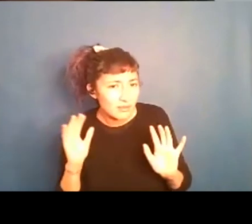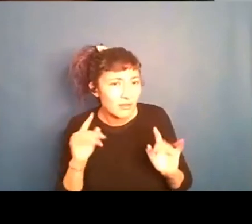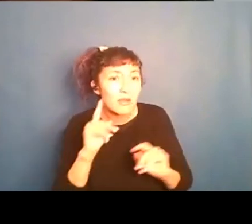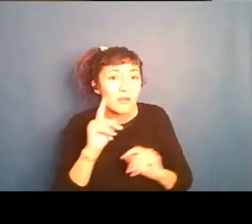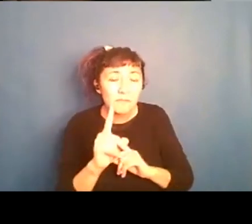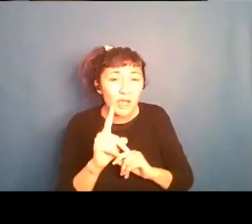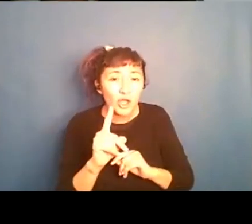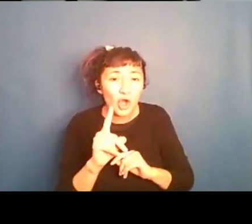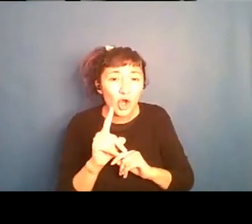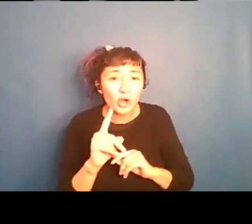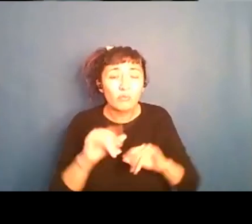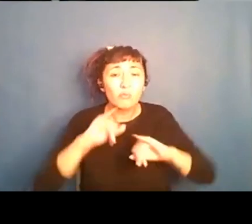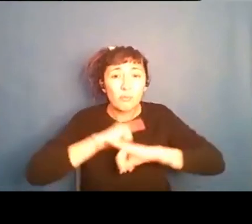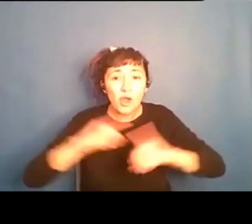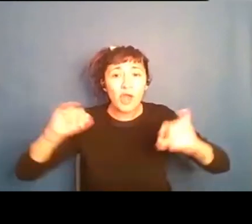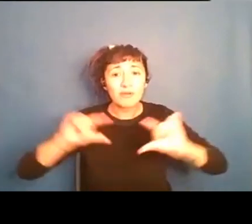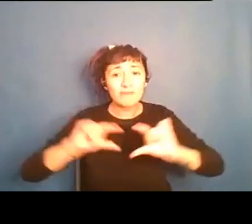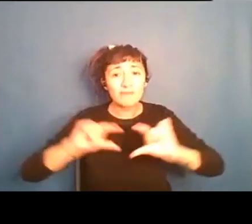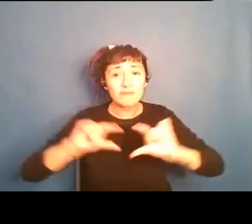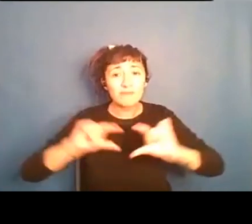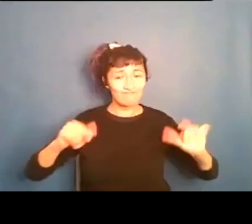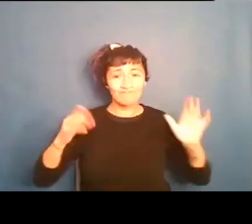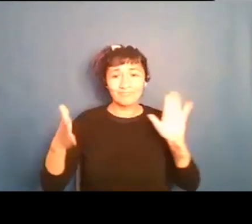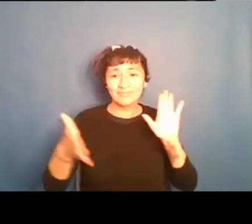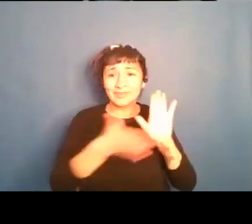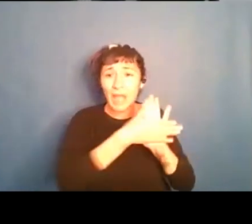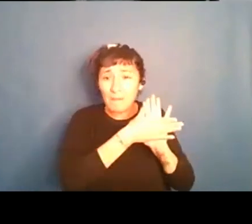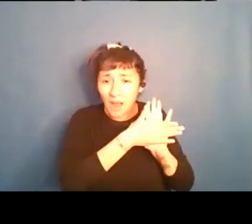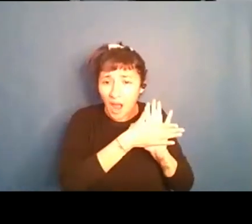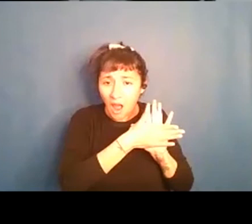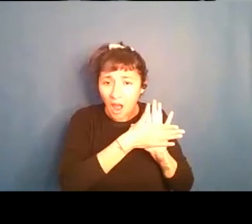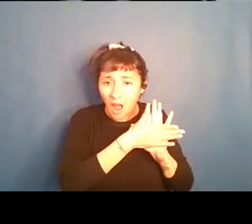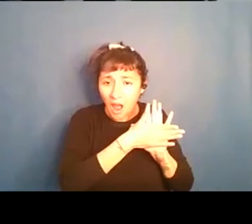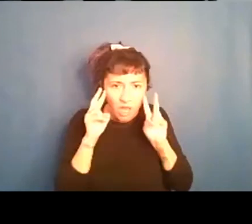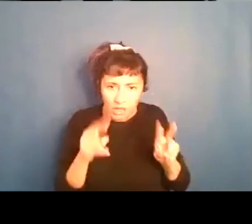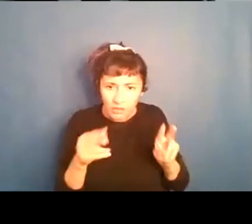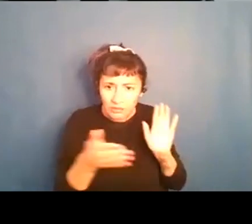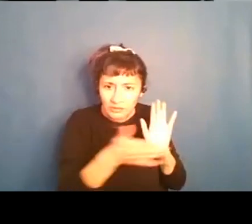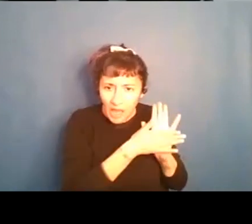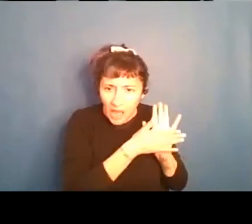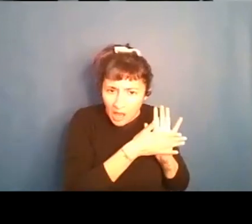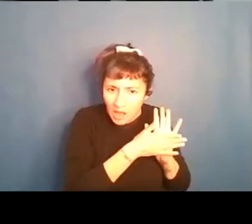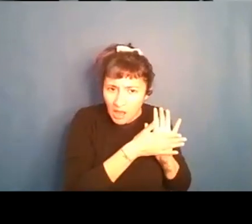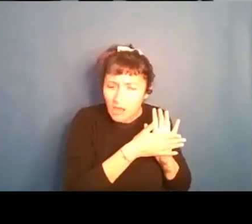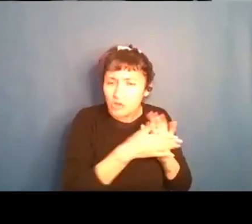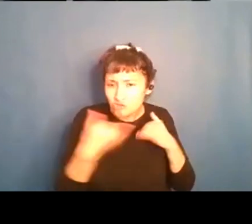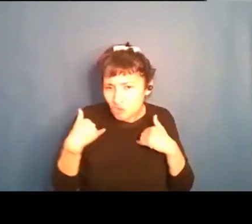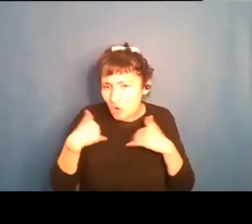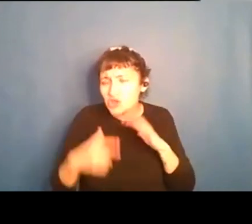tapan los programas. Yo por lo que vi, las tapan, hice varios videos en historias de